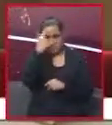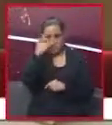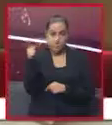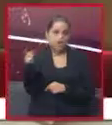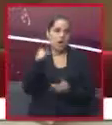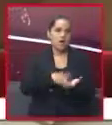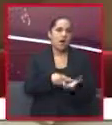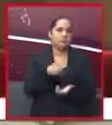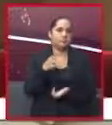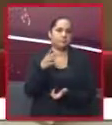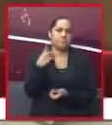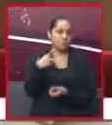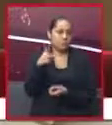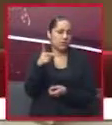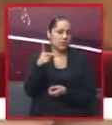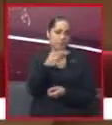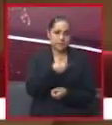la Cámara Alta.